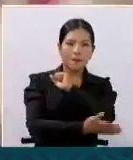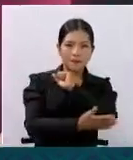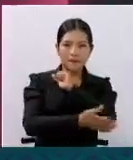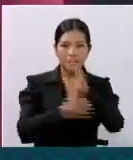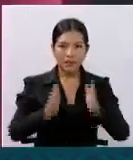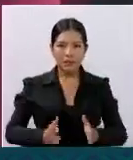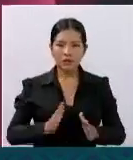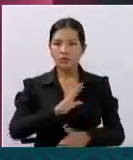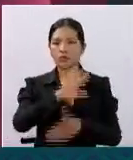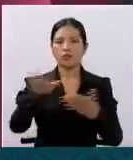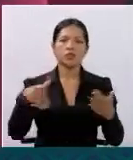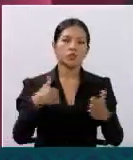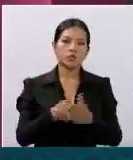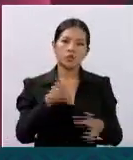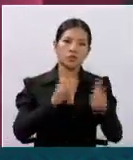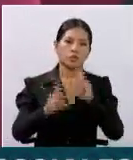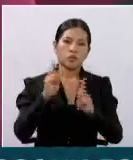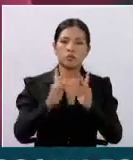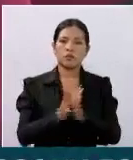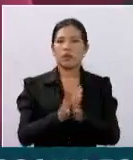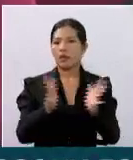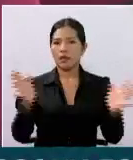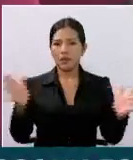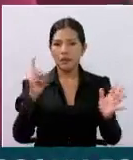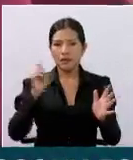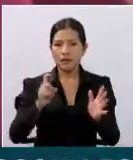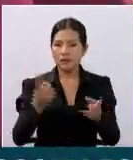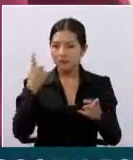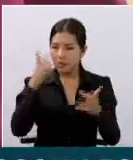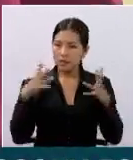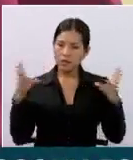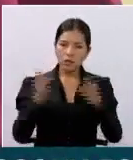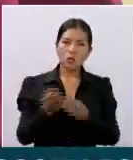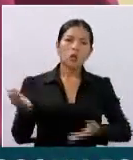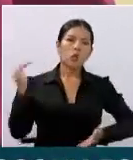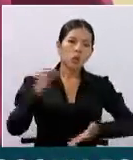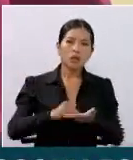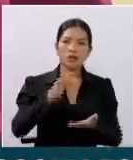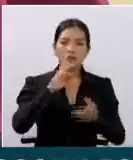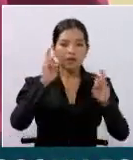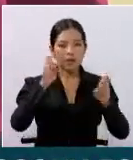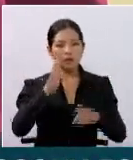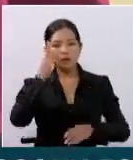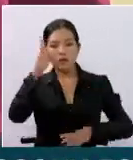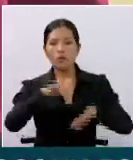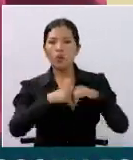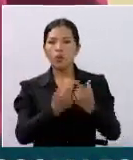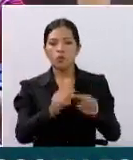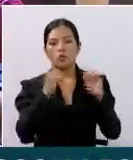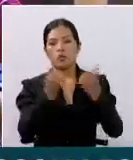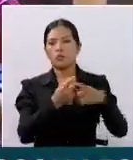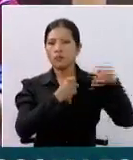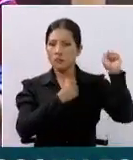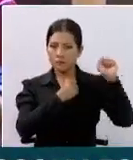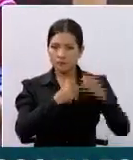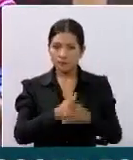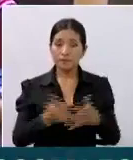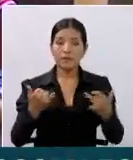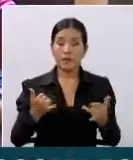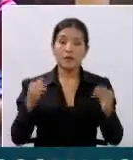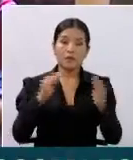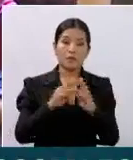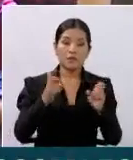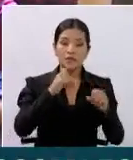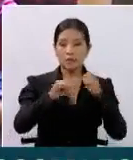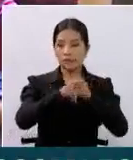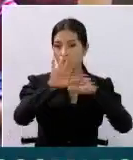y todo el pueblo en general, para refundar y discutir el tema del instrumento político de la soberanía de los pueblos. El encuentro convocado por